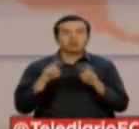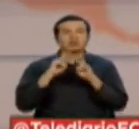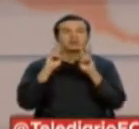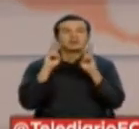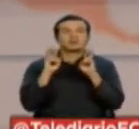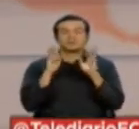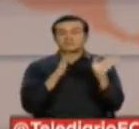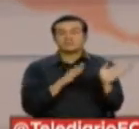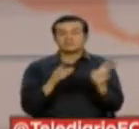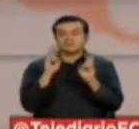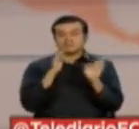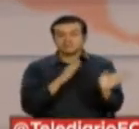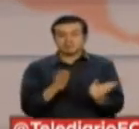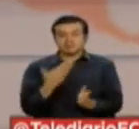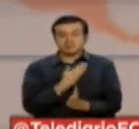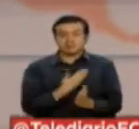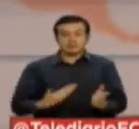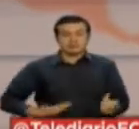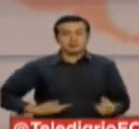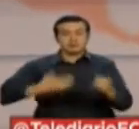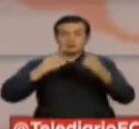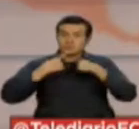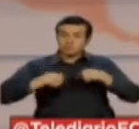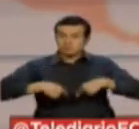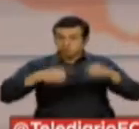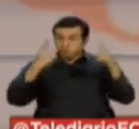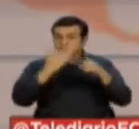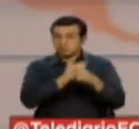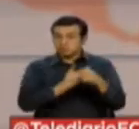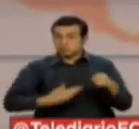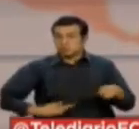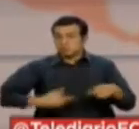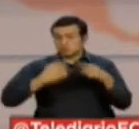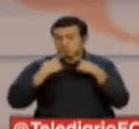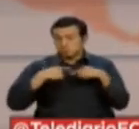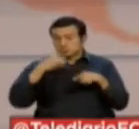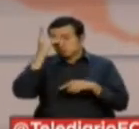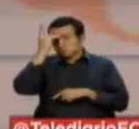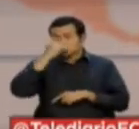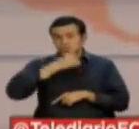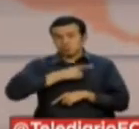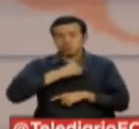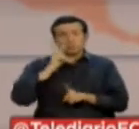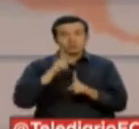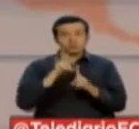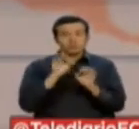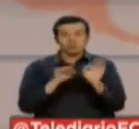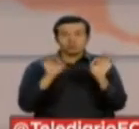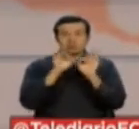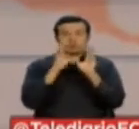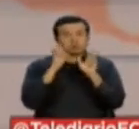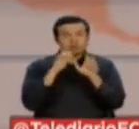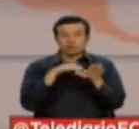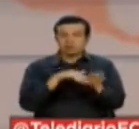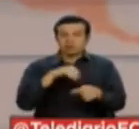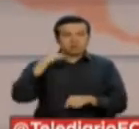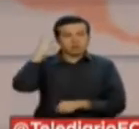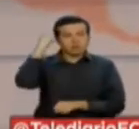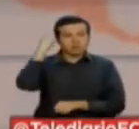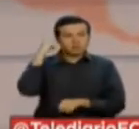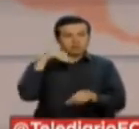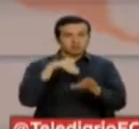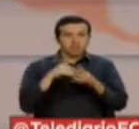de lo que el presidente ha dicho, una de sus de las medidas sustantivas, se trata de garantizar los derechos pero